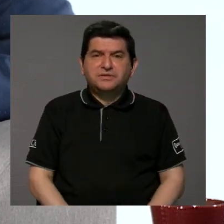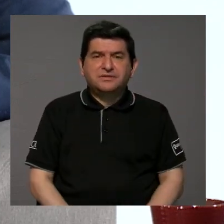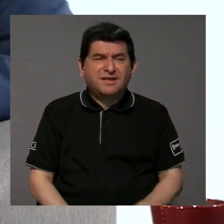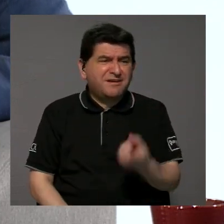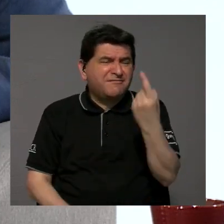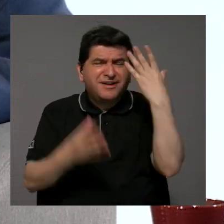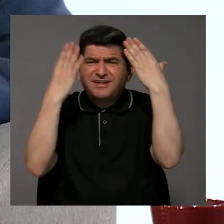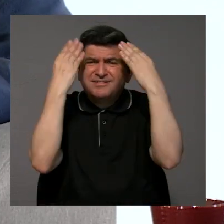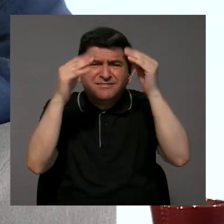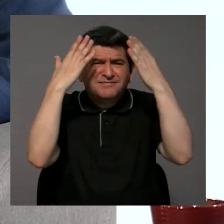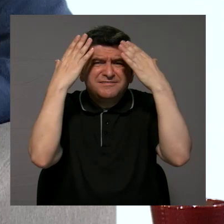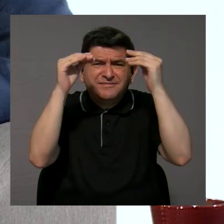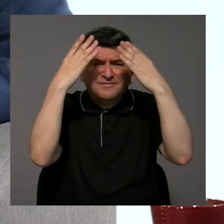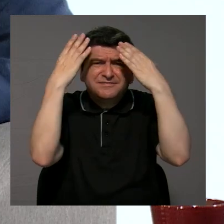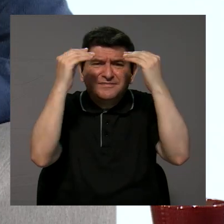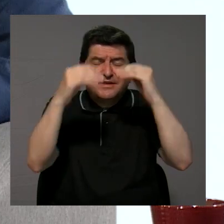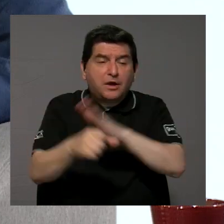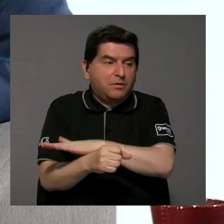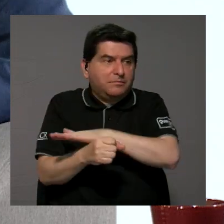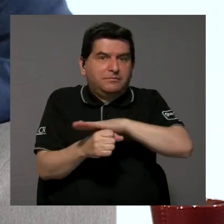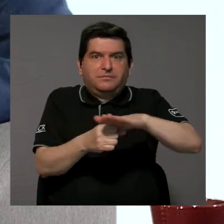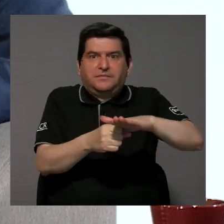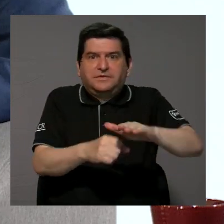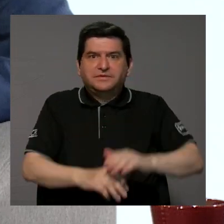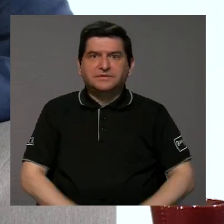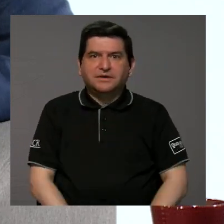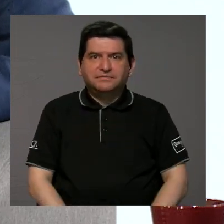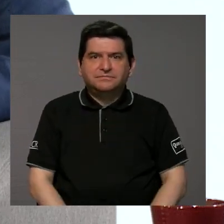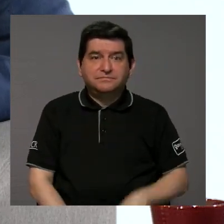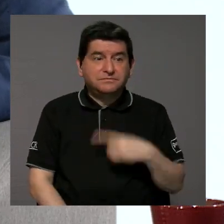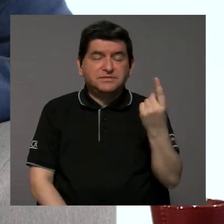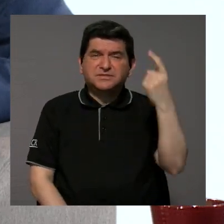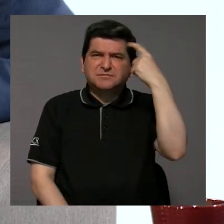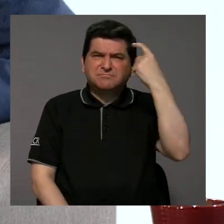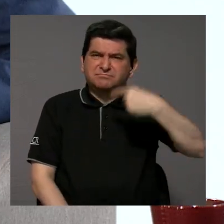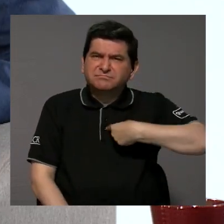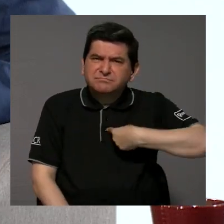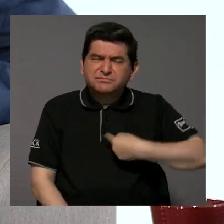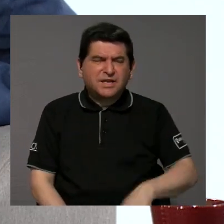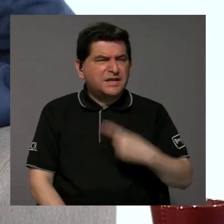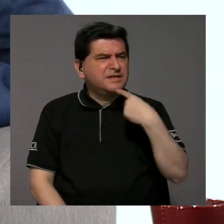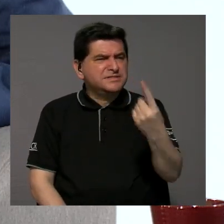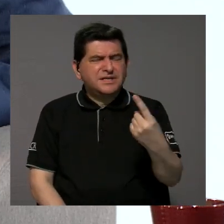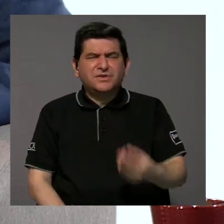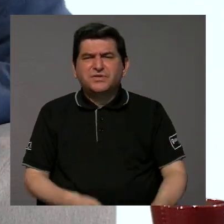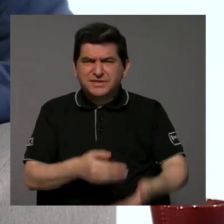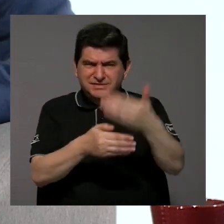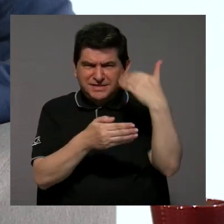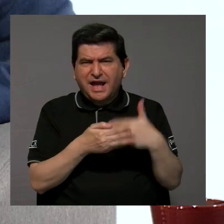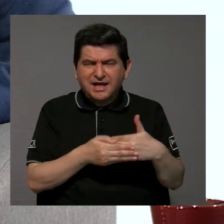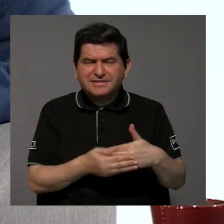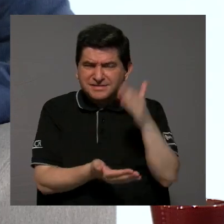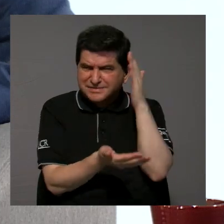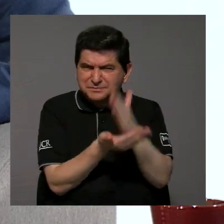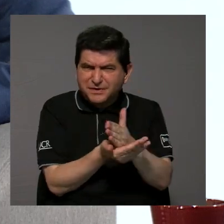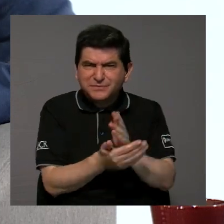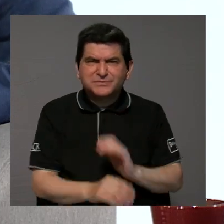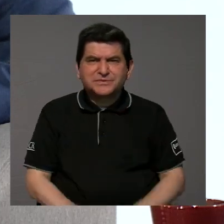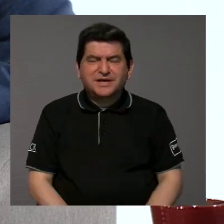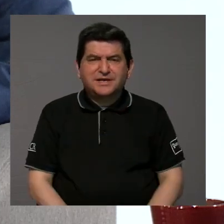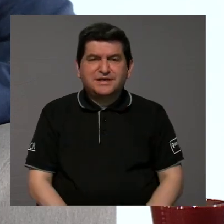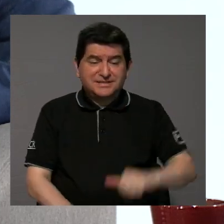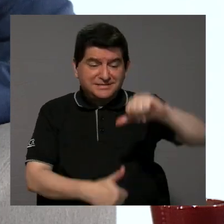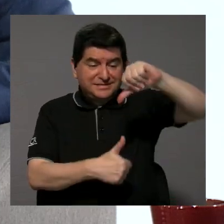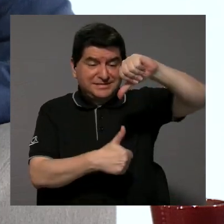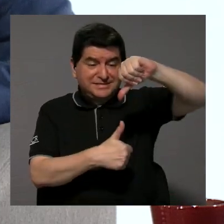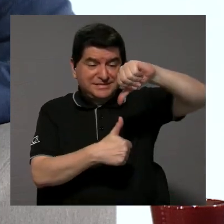una desinformación total, y siempre he pensado, se lo decía ahorita durante la pausa,